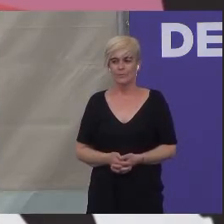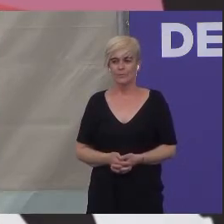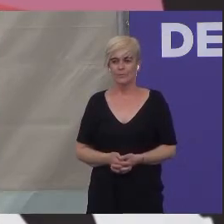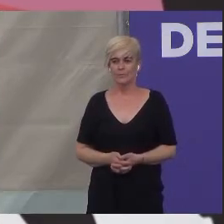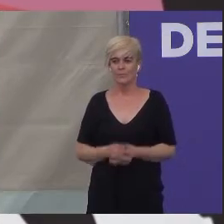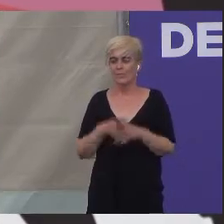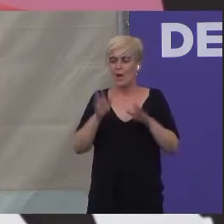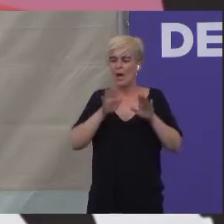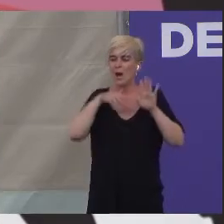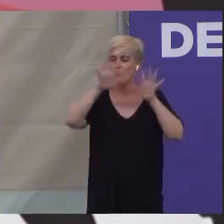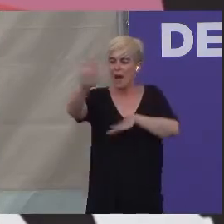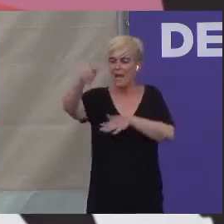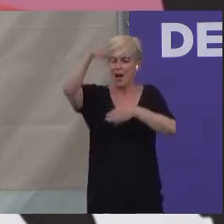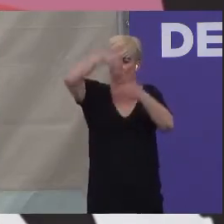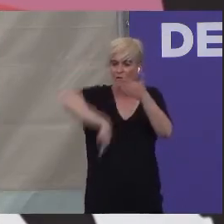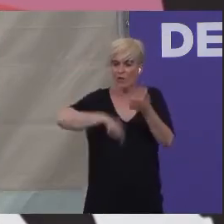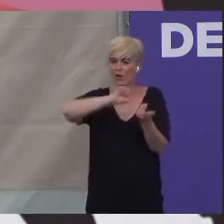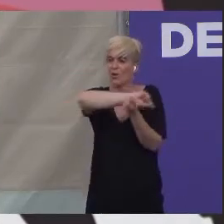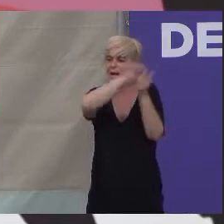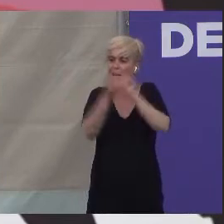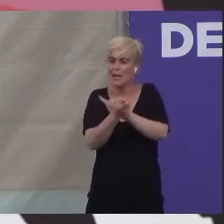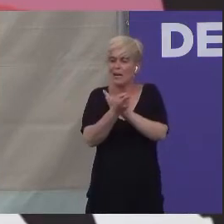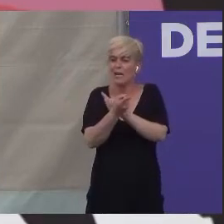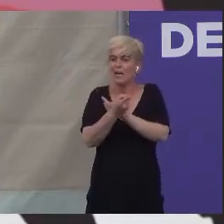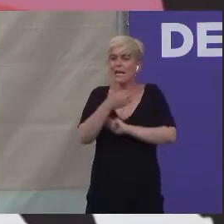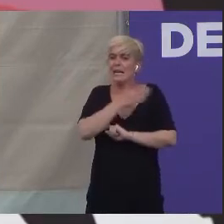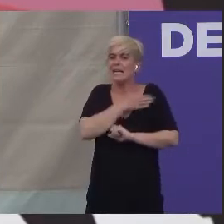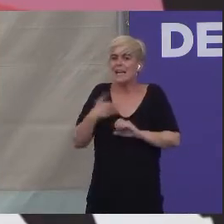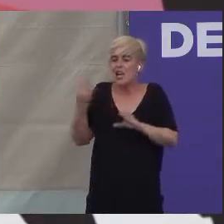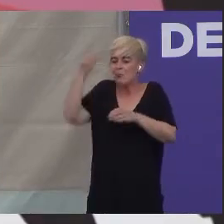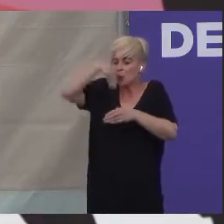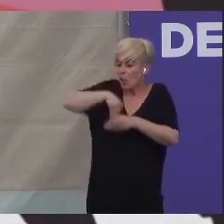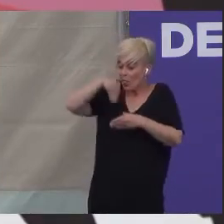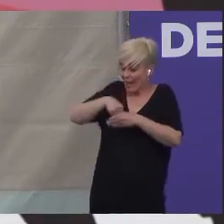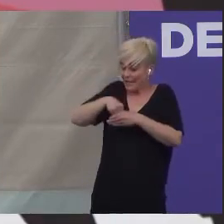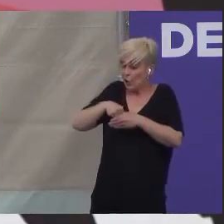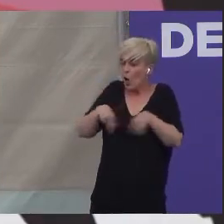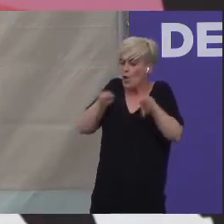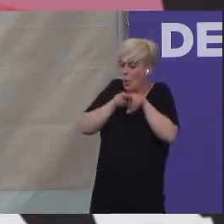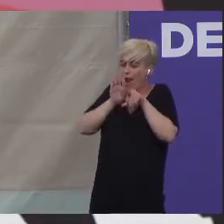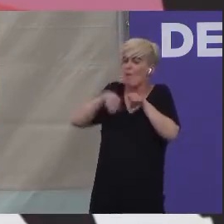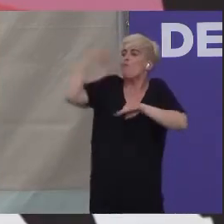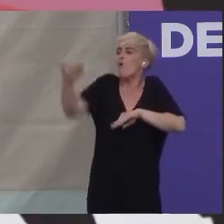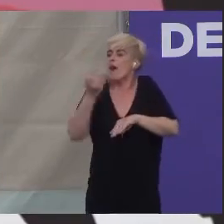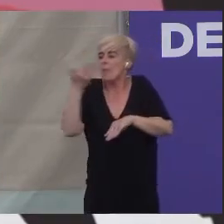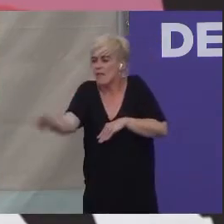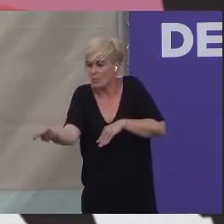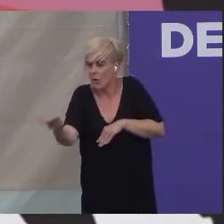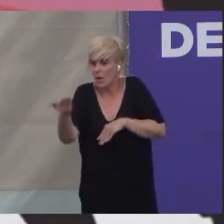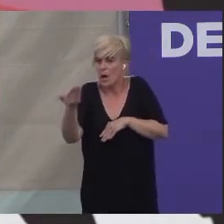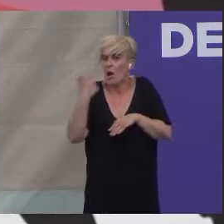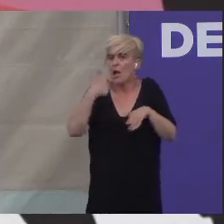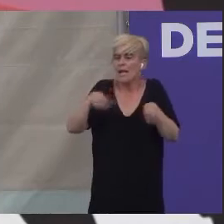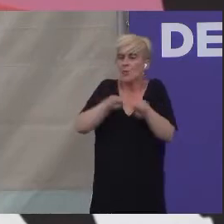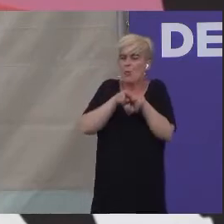Desde Marea, para Profundir el Cambio, queremos parecernos dentro lo que proclamamos fuera. Por eso queremos romper con el techo